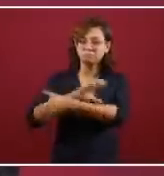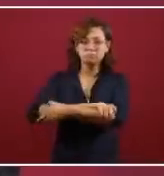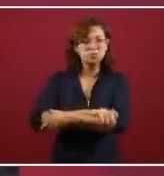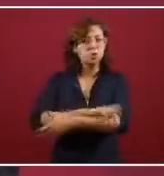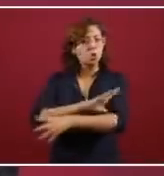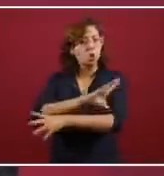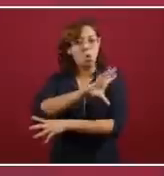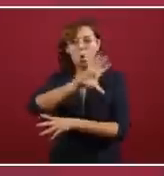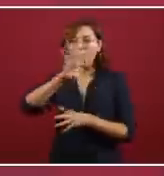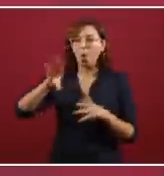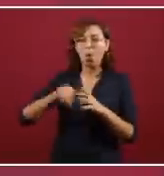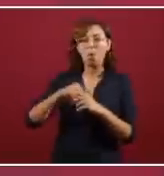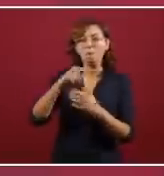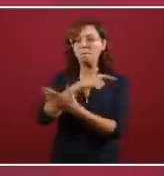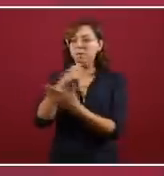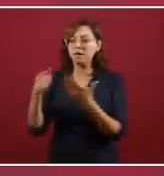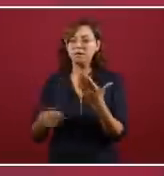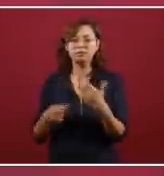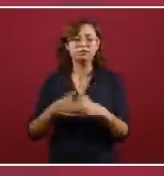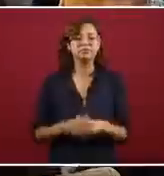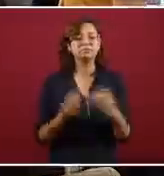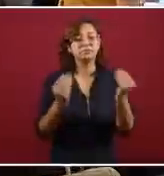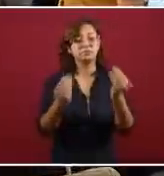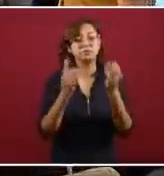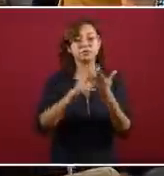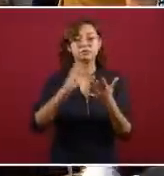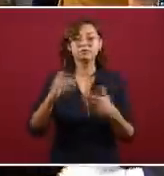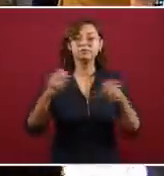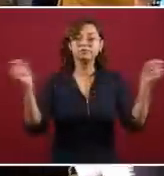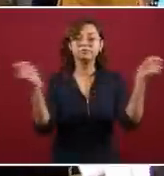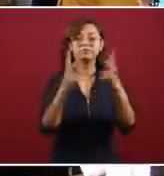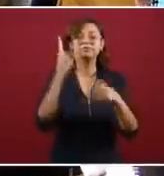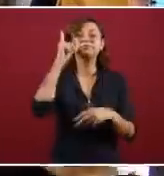fin, todo eso. Muchas gracias, nos vemos mañana.